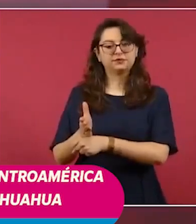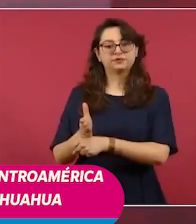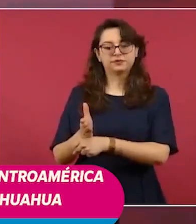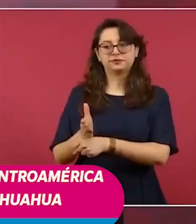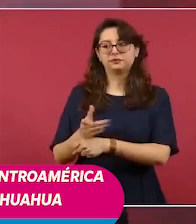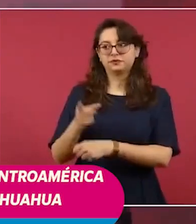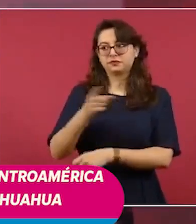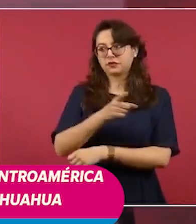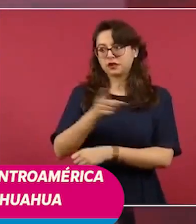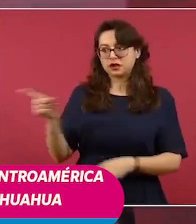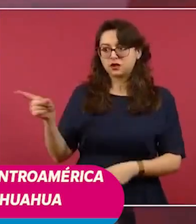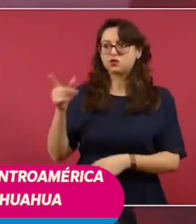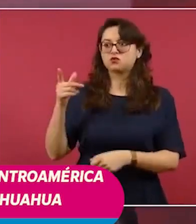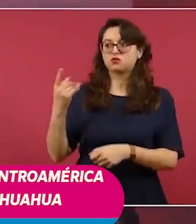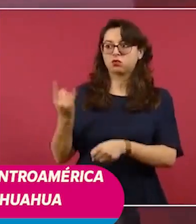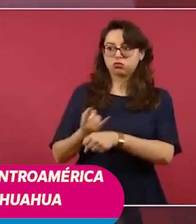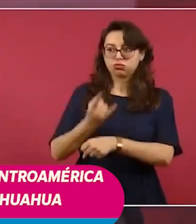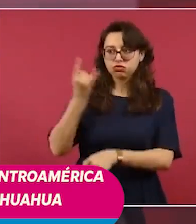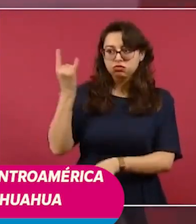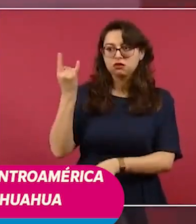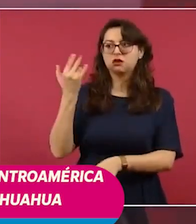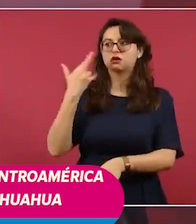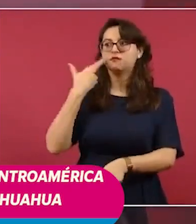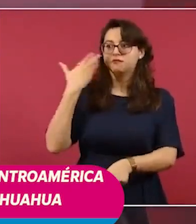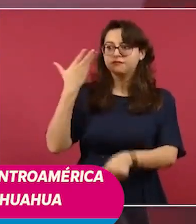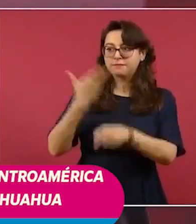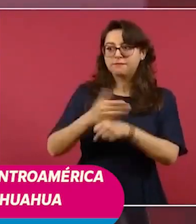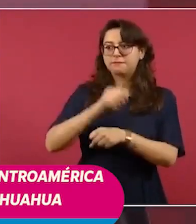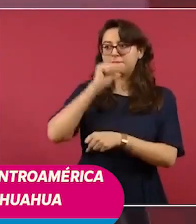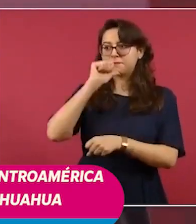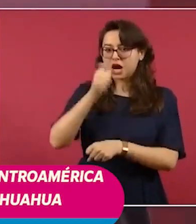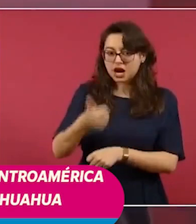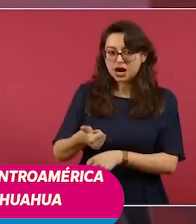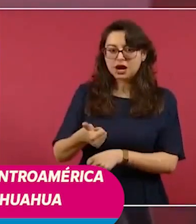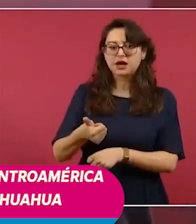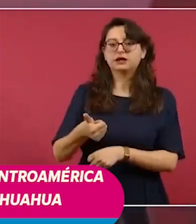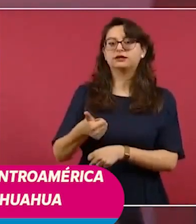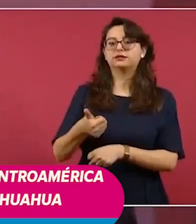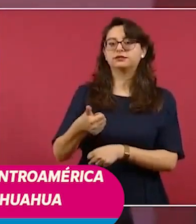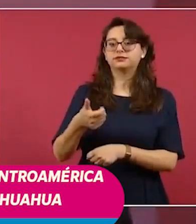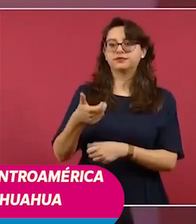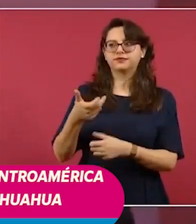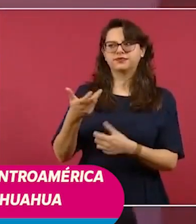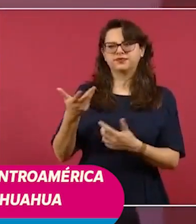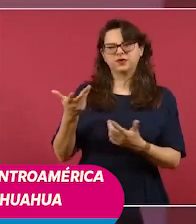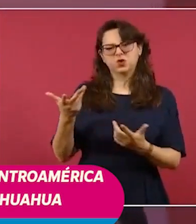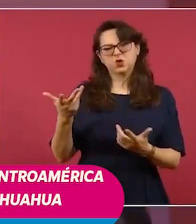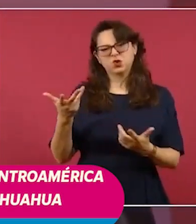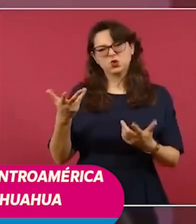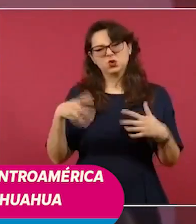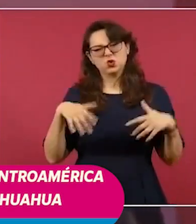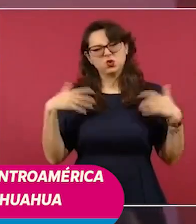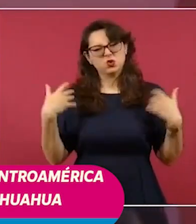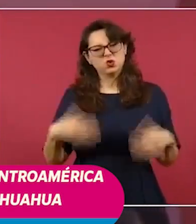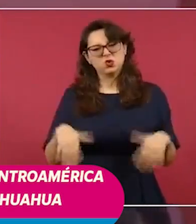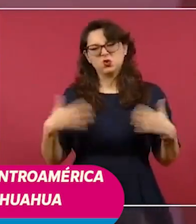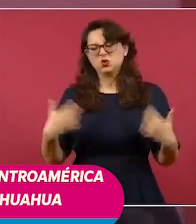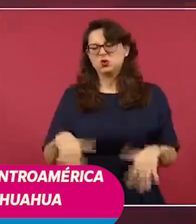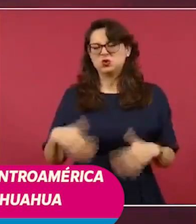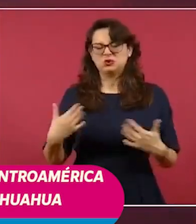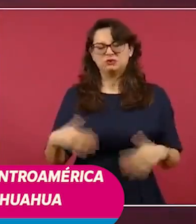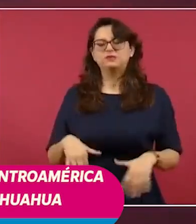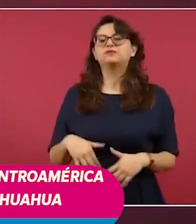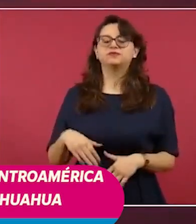hayan causado esta dolorosa tragedia.